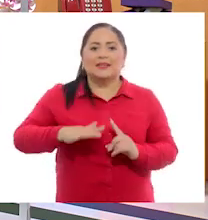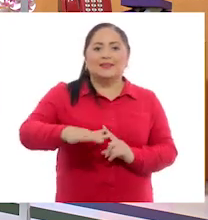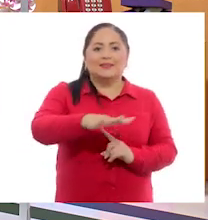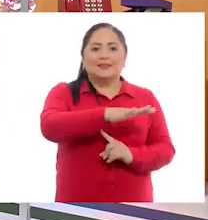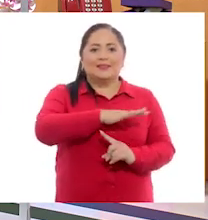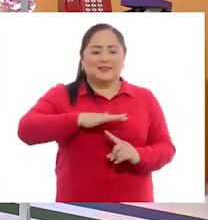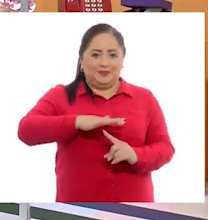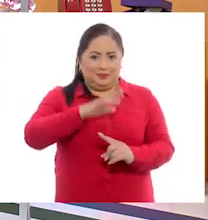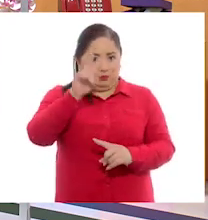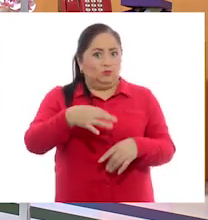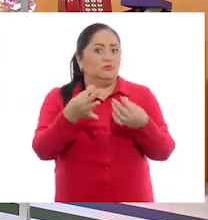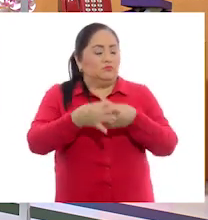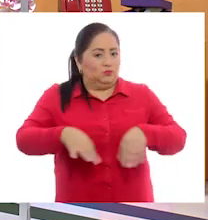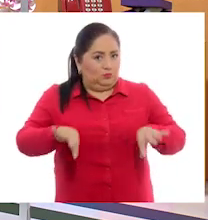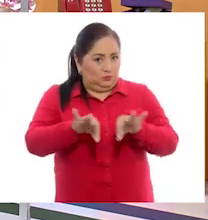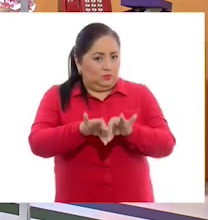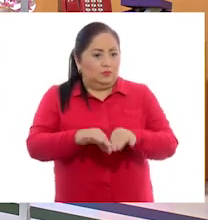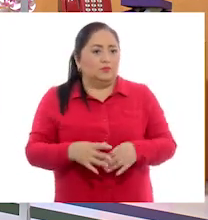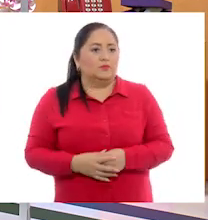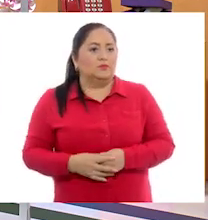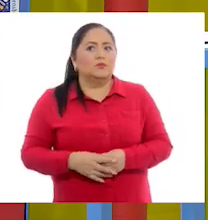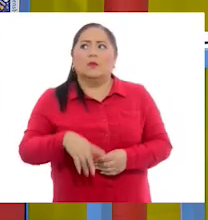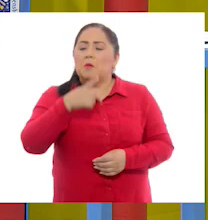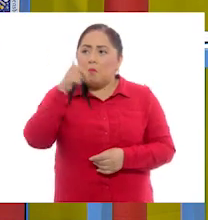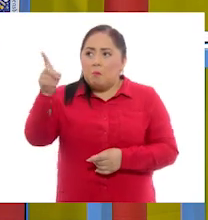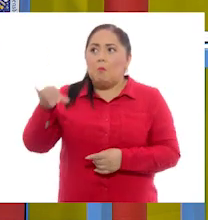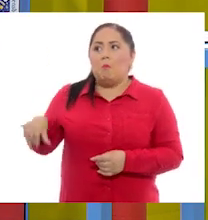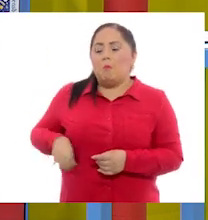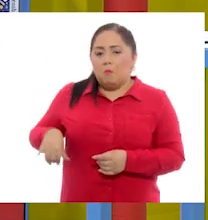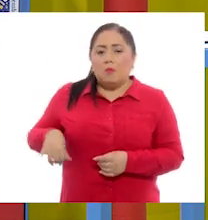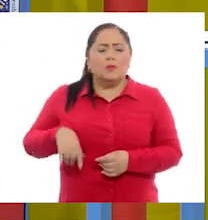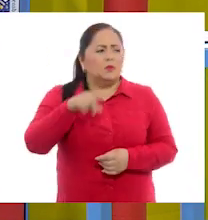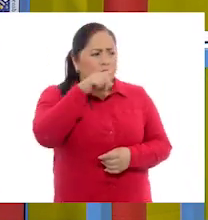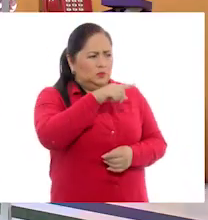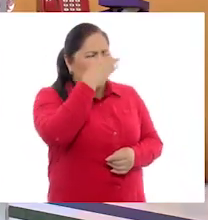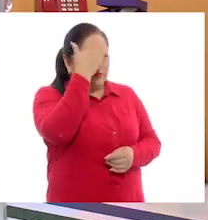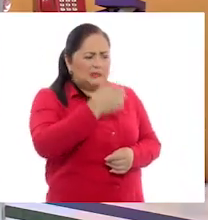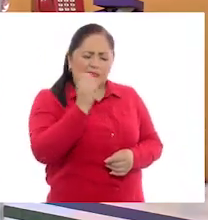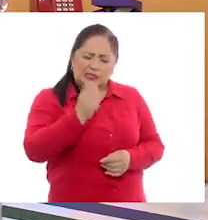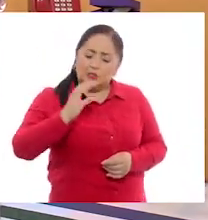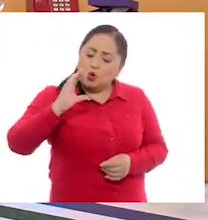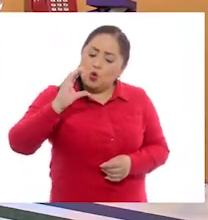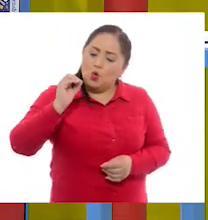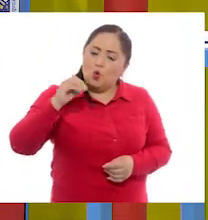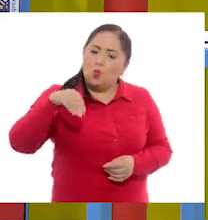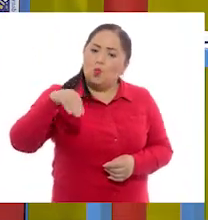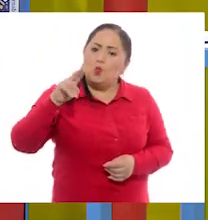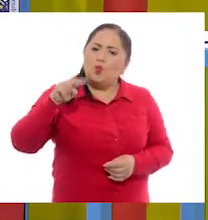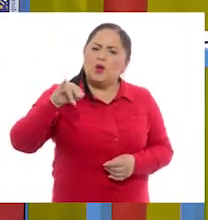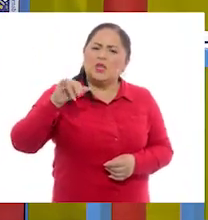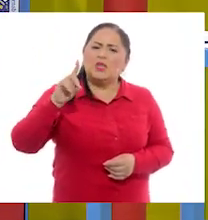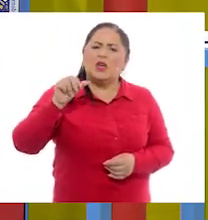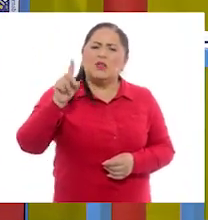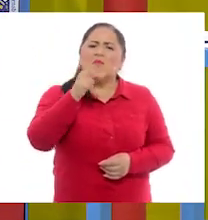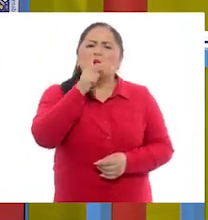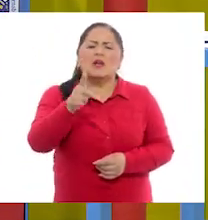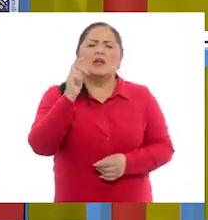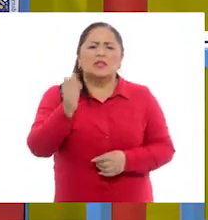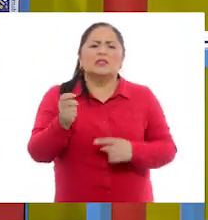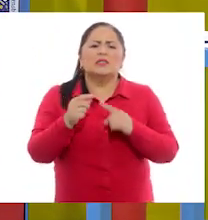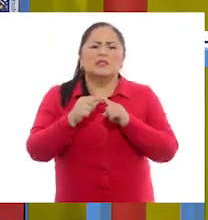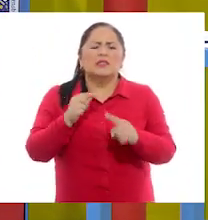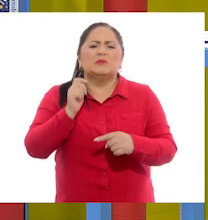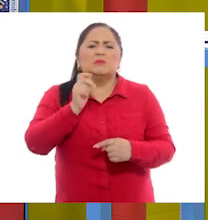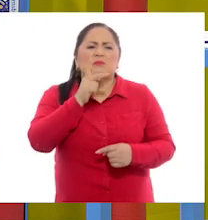de su comunidad. Pili, por ejemplo... muy interesante, maestro. ¿Tú sabes qué es una comunidad? No, a ver, ¿me lo puede explicar para